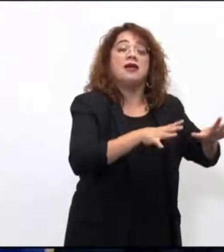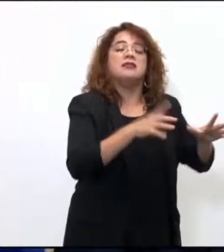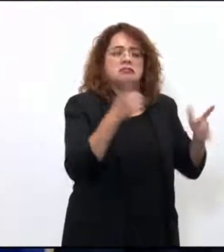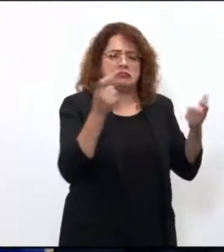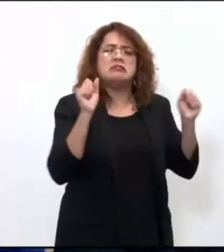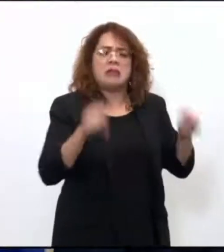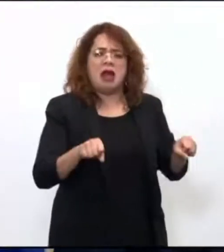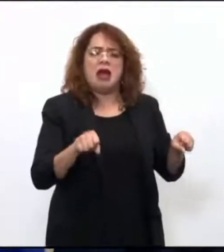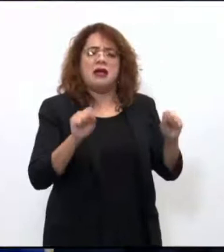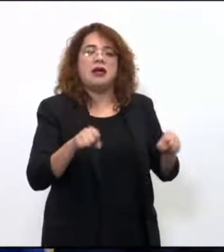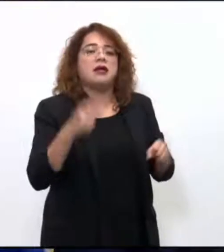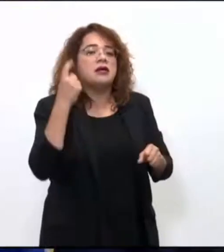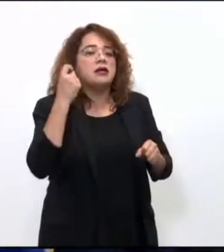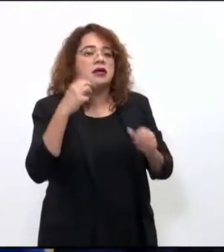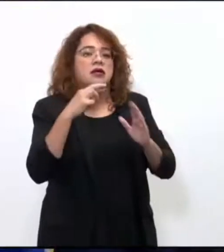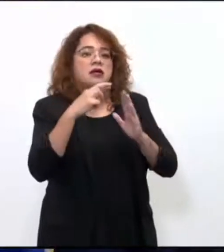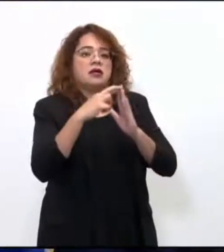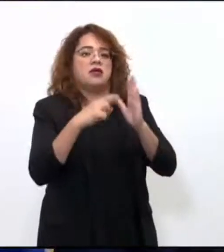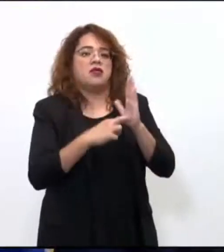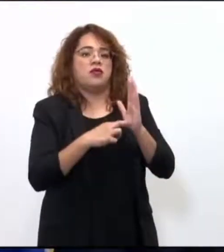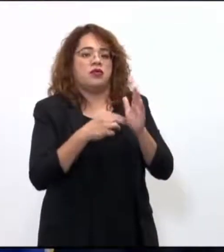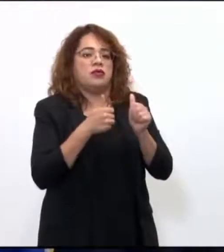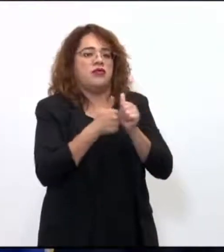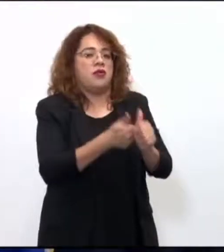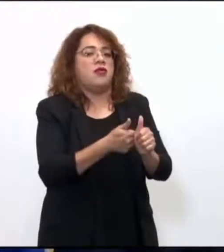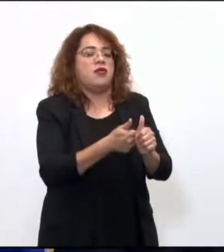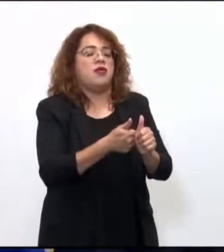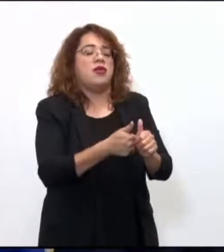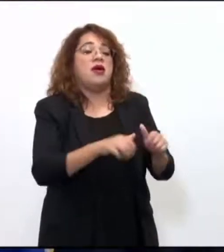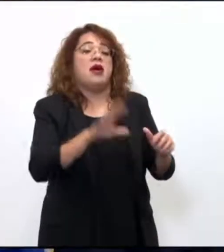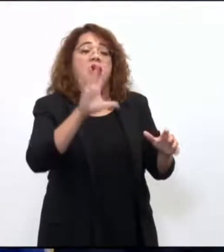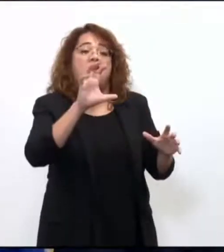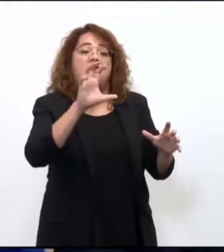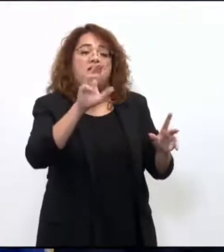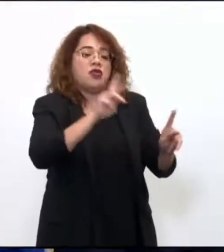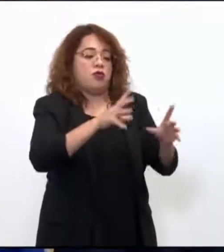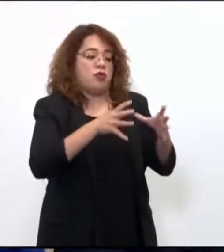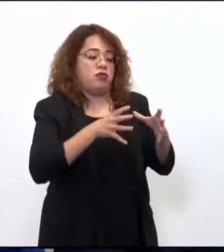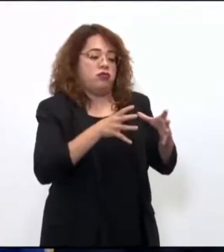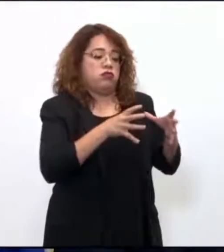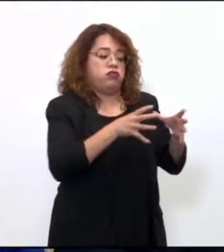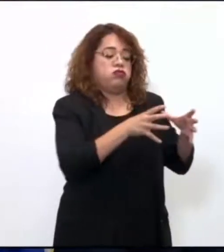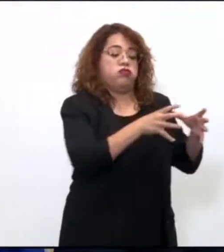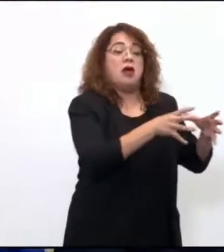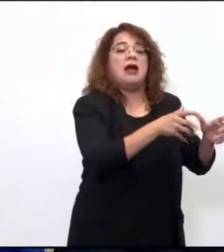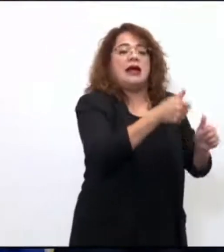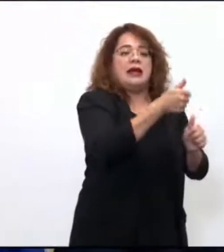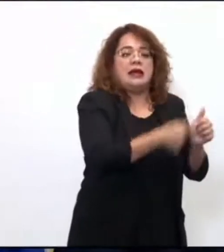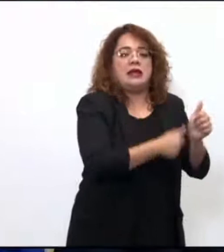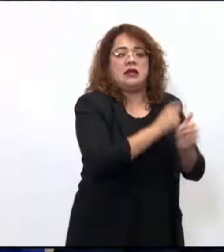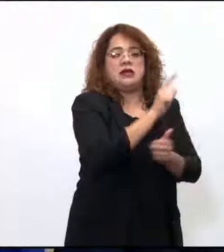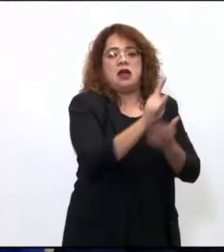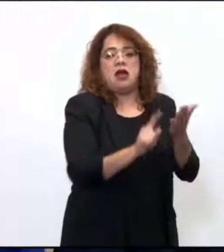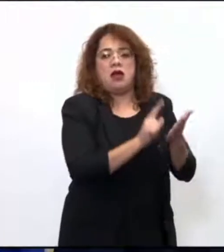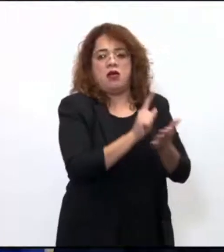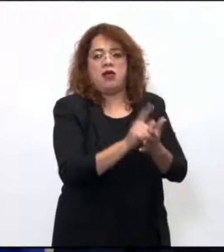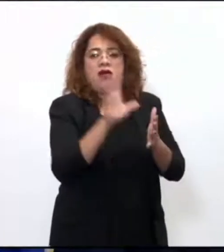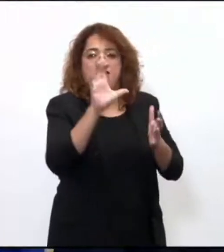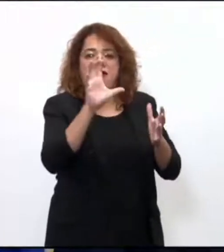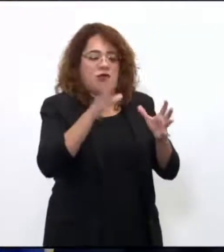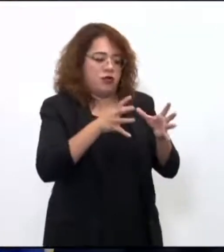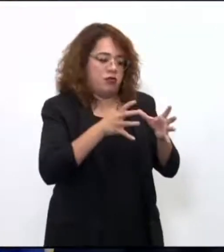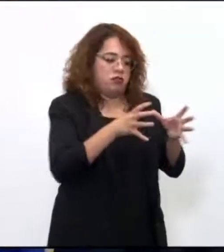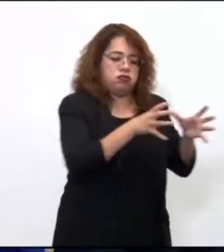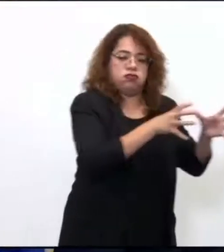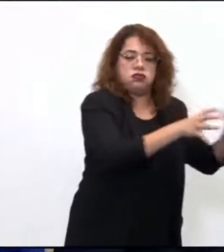ocurrir con una capacidad limitada a 500 participantes por hora